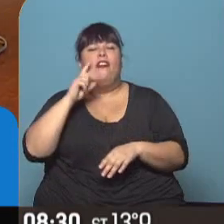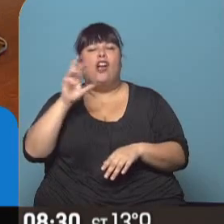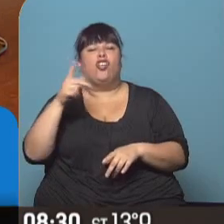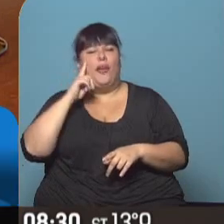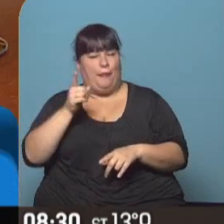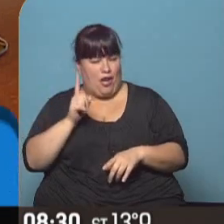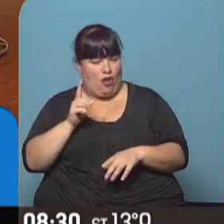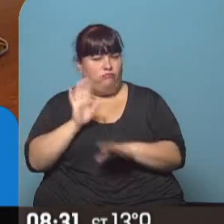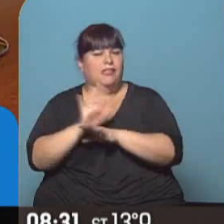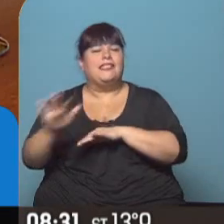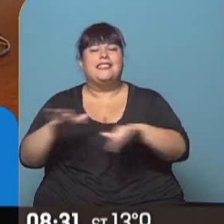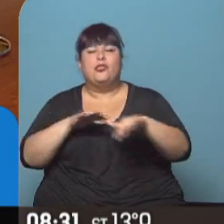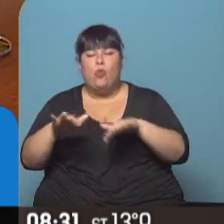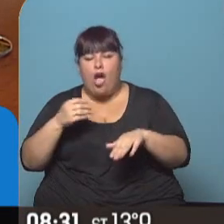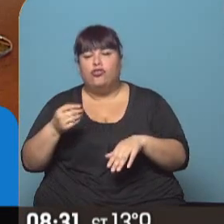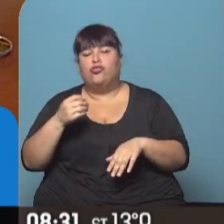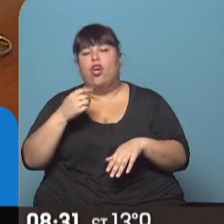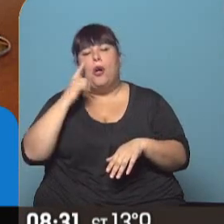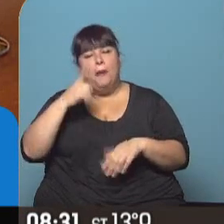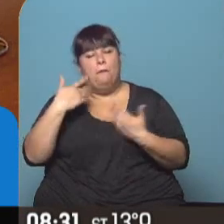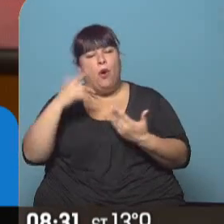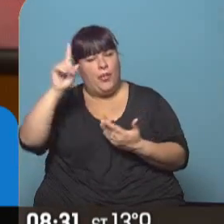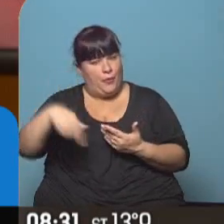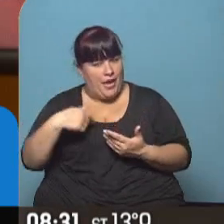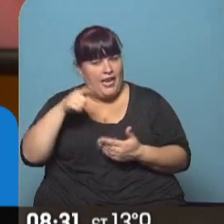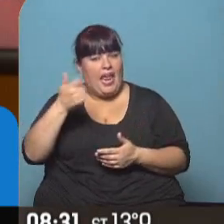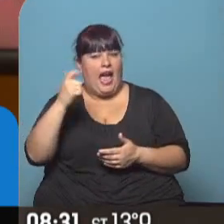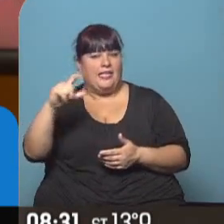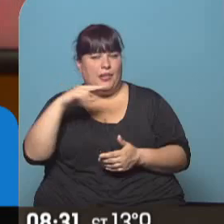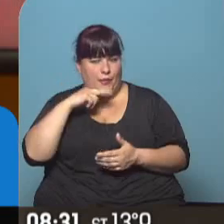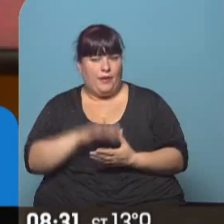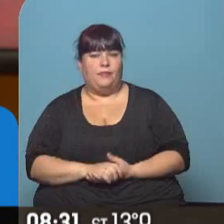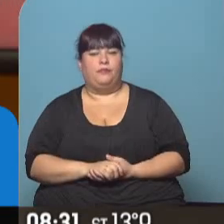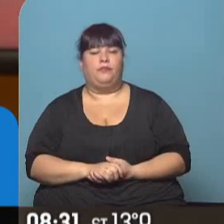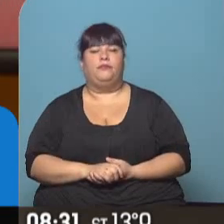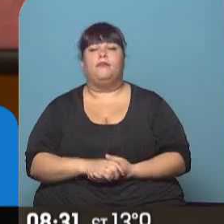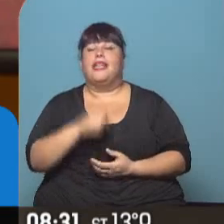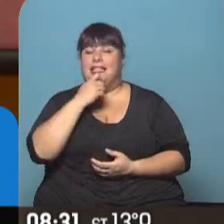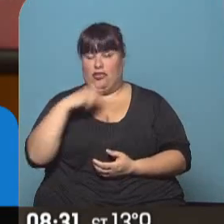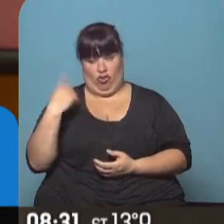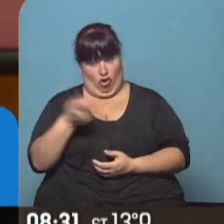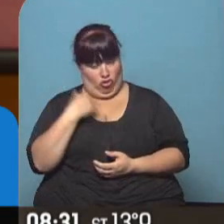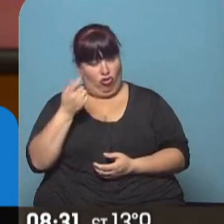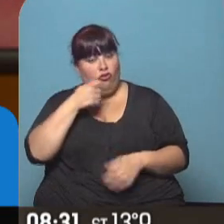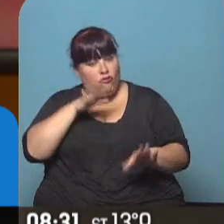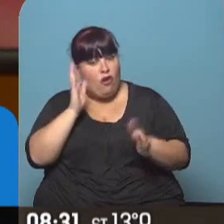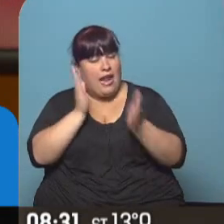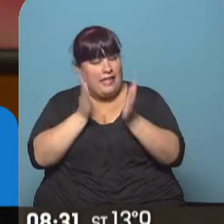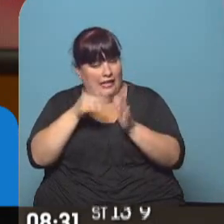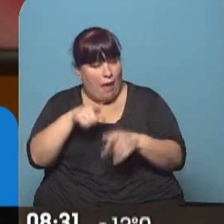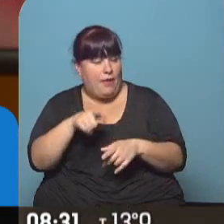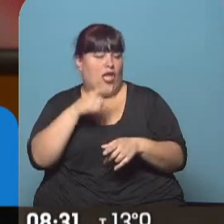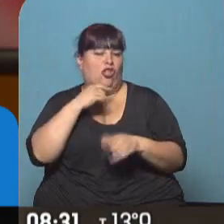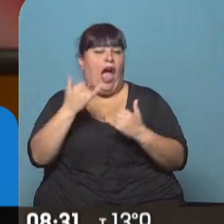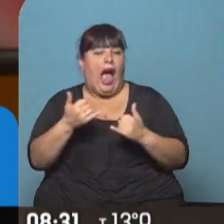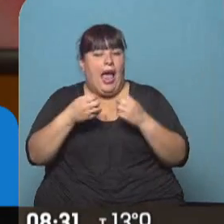riesgo, que son situaciones que aumentan el riesgo de padecer, en este caso, un accidente cerebrovascular. Si nosotros tratamos esos factores de riesgo